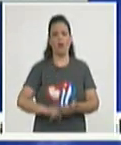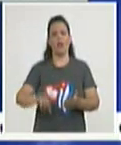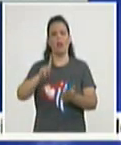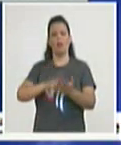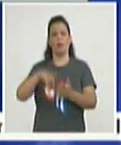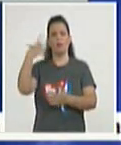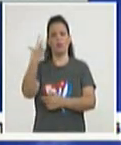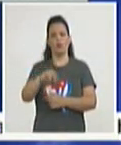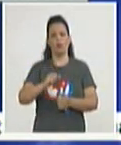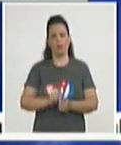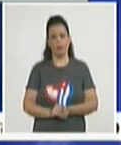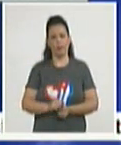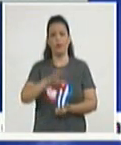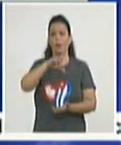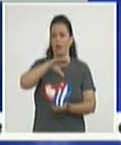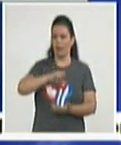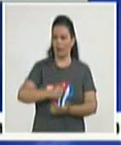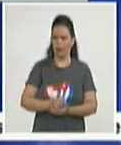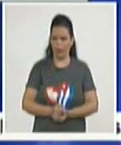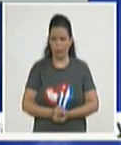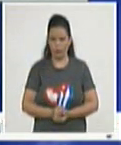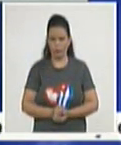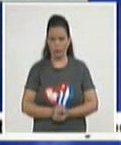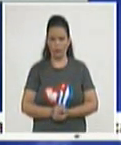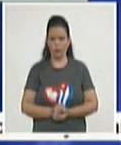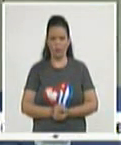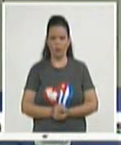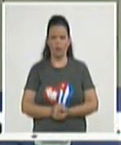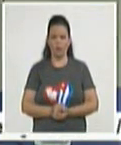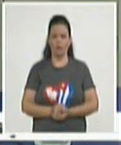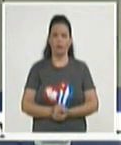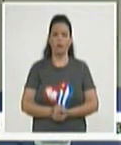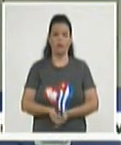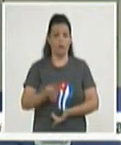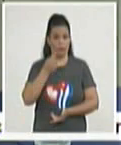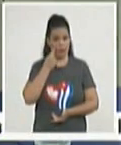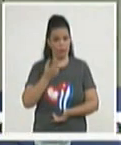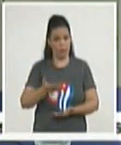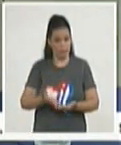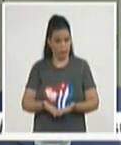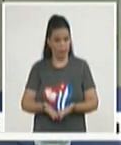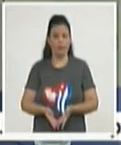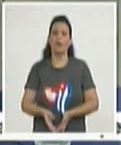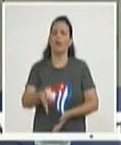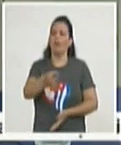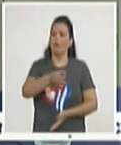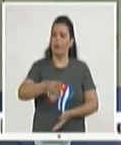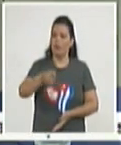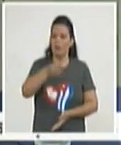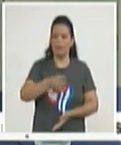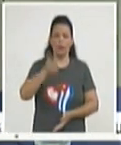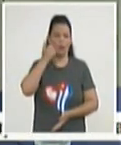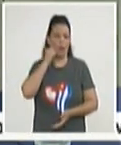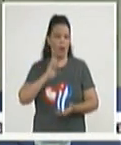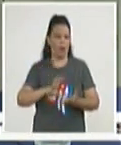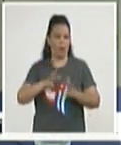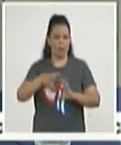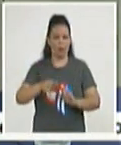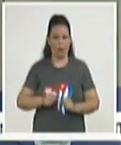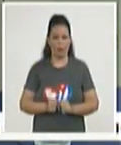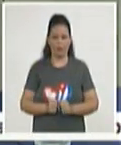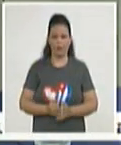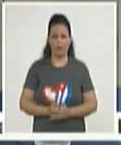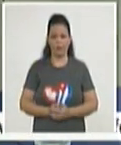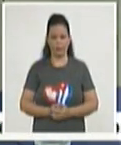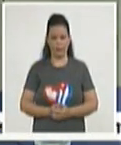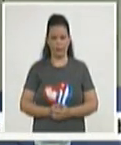del Río, perdónenme, y Pinar del Río. Sí, como pueden ver, son los municipios donde se concentran. Pero yo decía ahora de ir